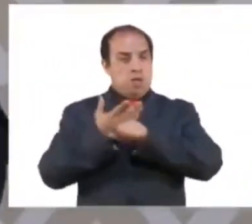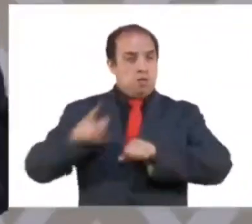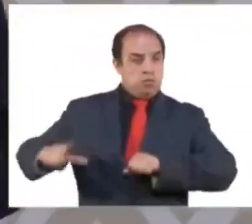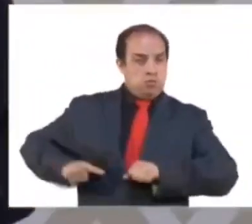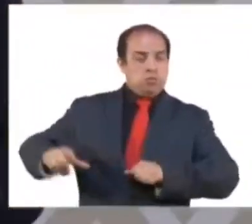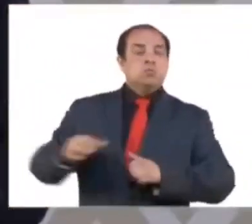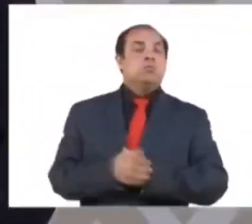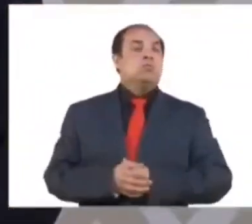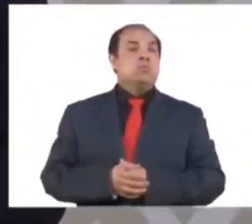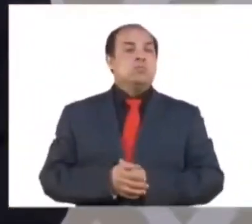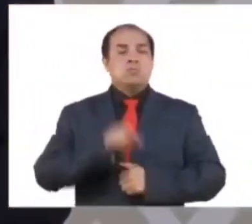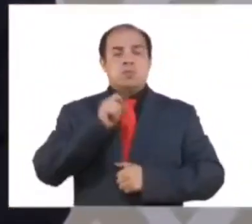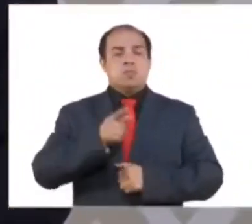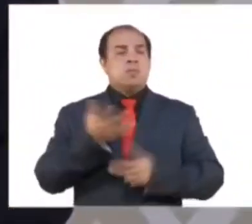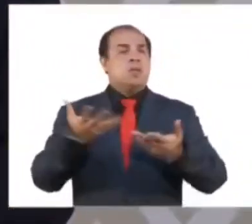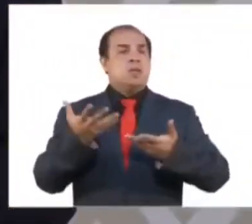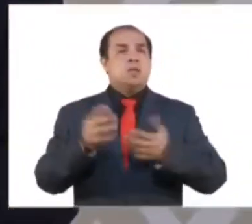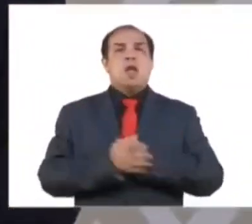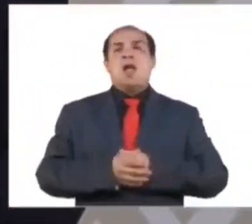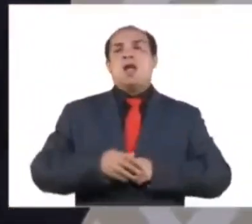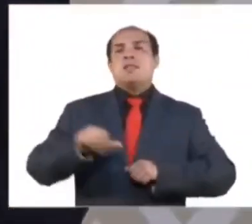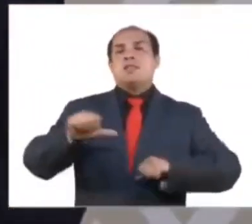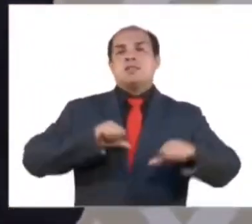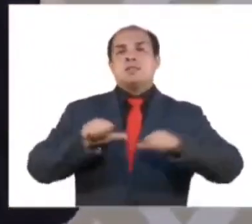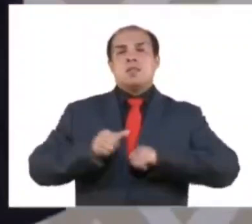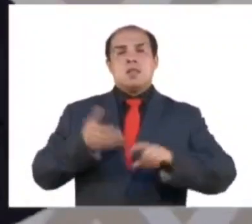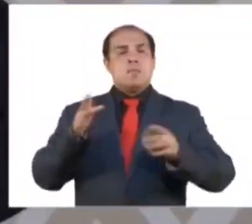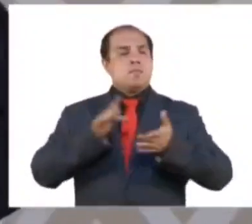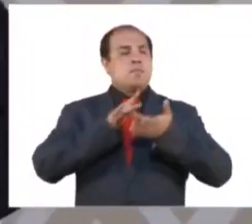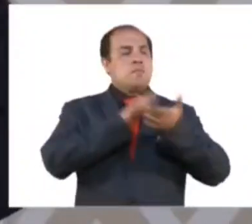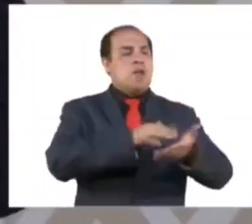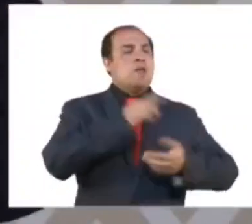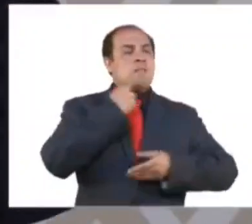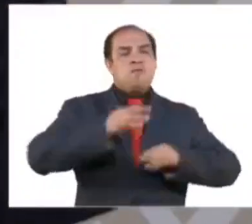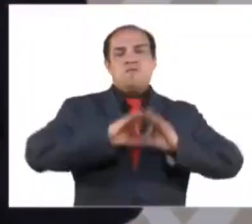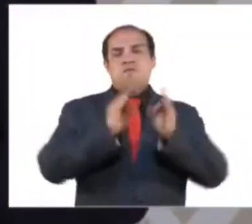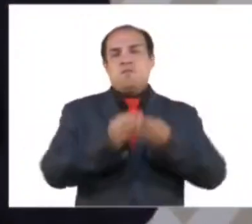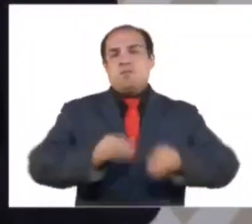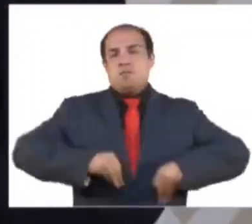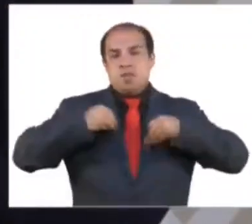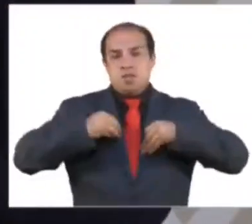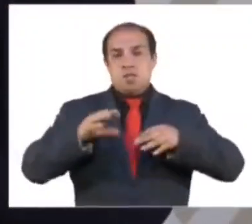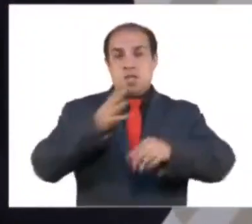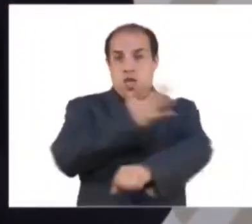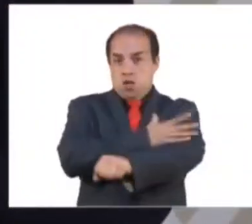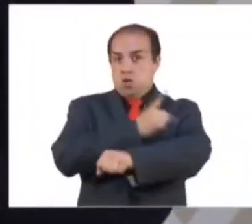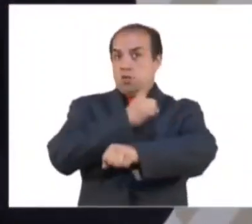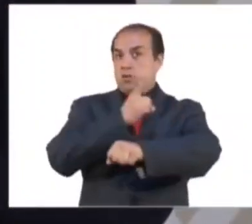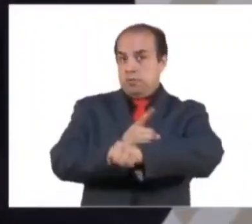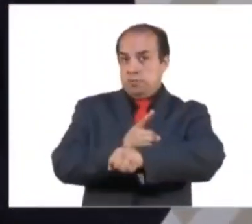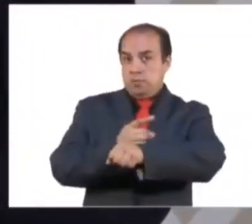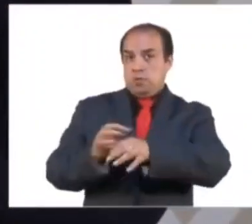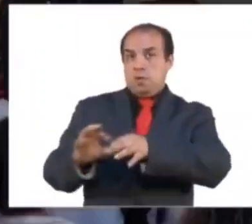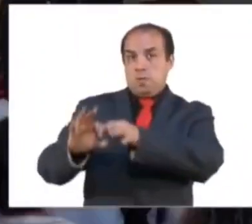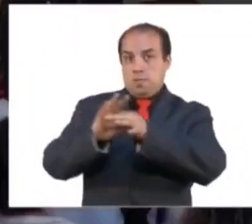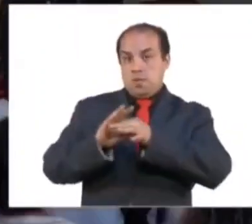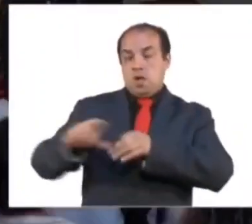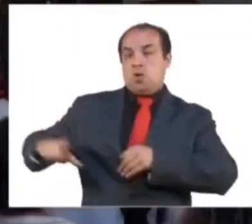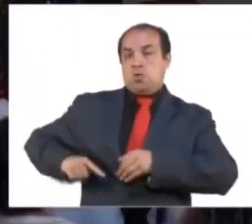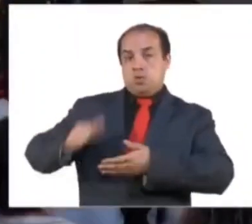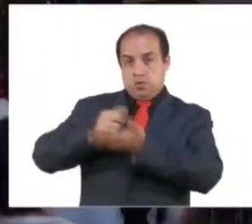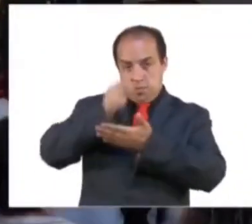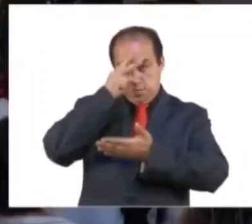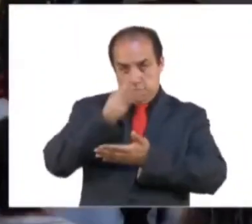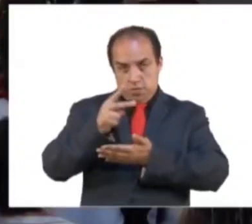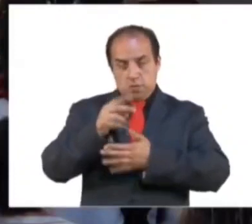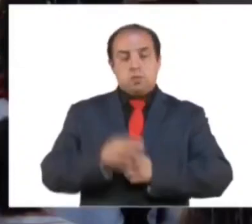para apoyarlos con mejor calidad de vida y en coordinación, subrayo, en coordinación con este gobierno de la